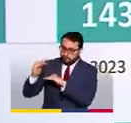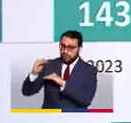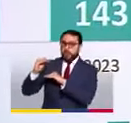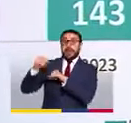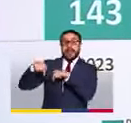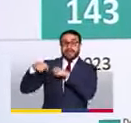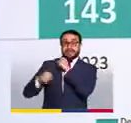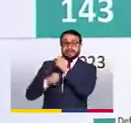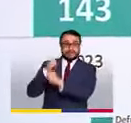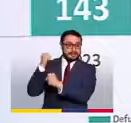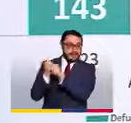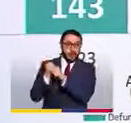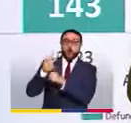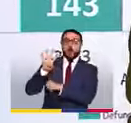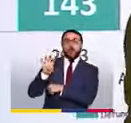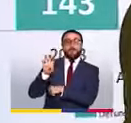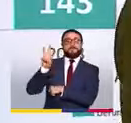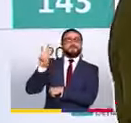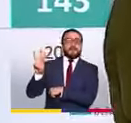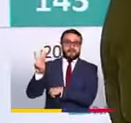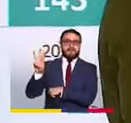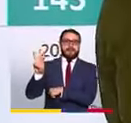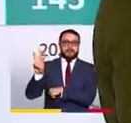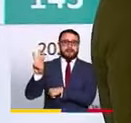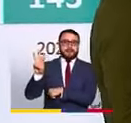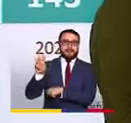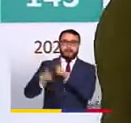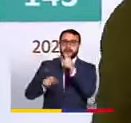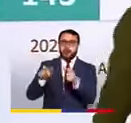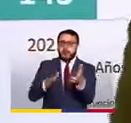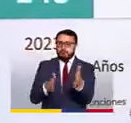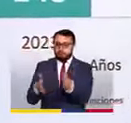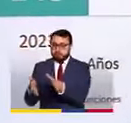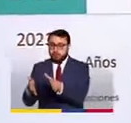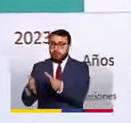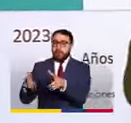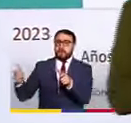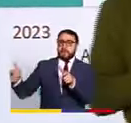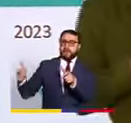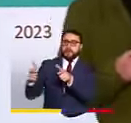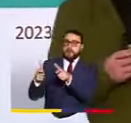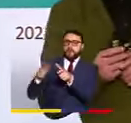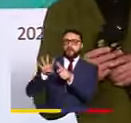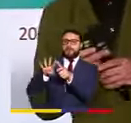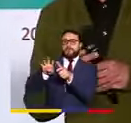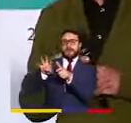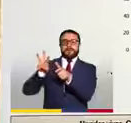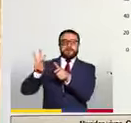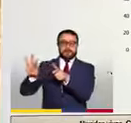y bajamos a 93 casos en el 2025.